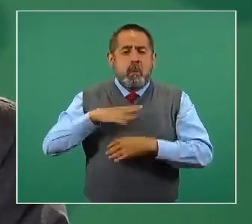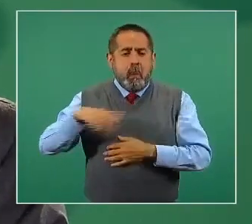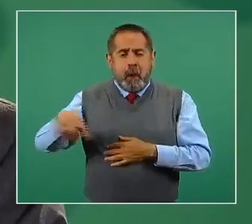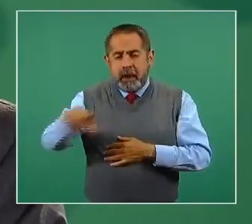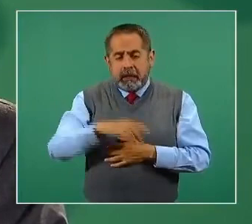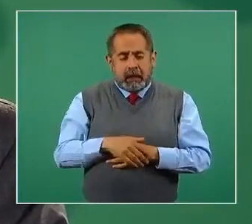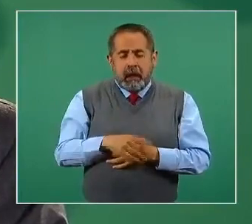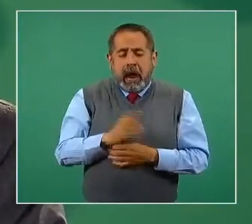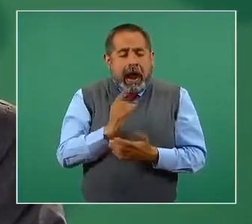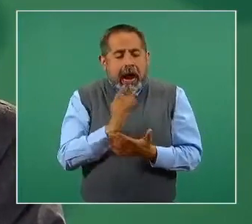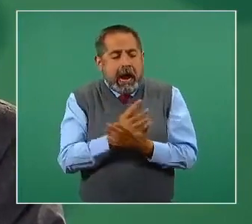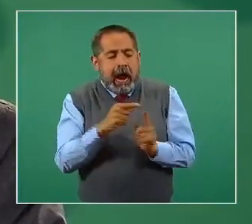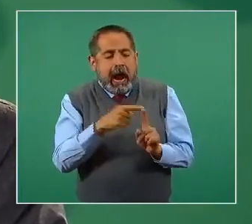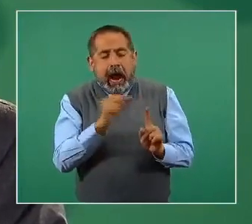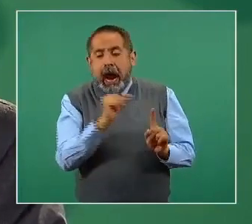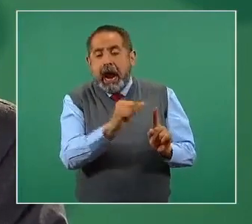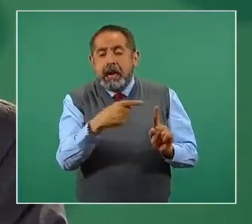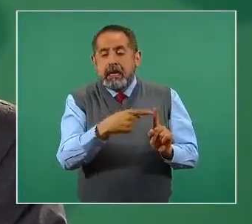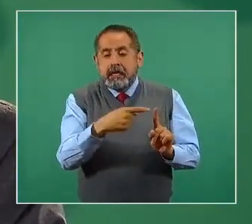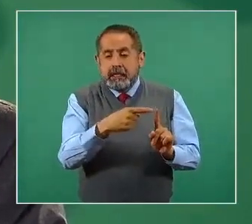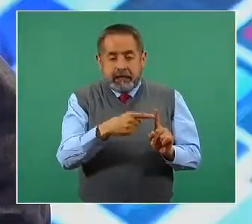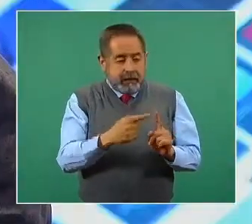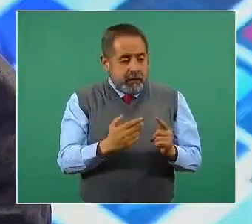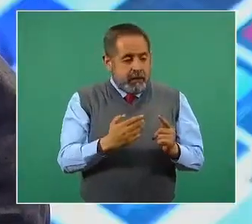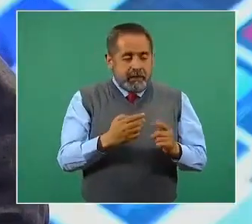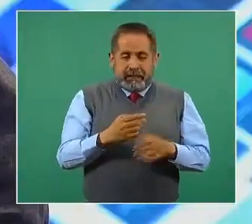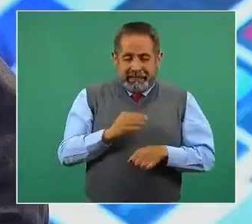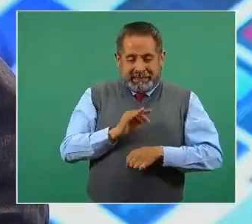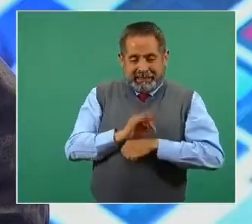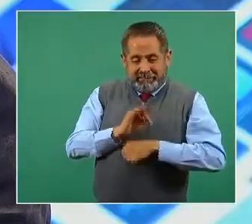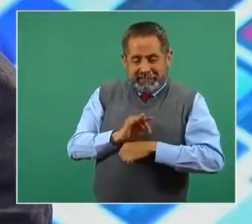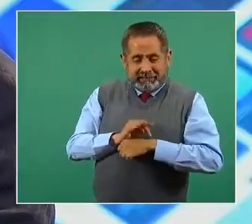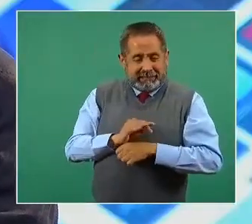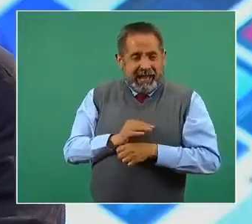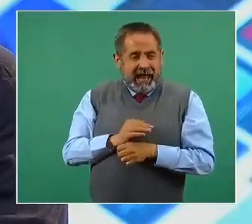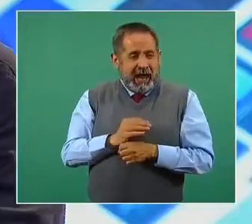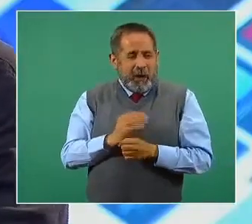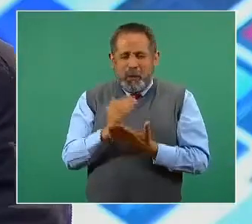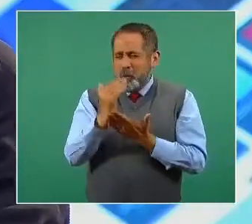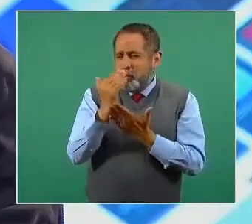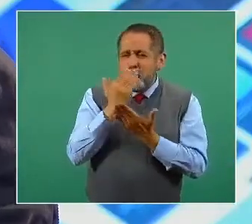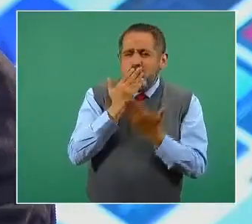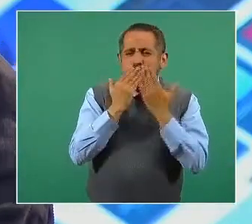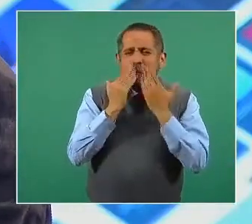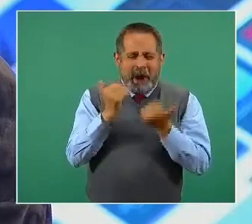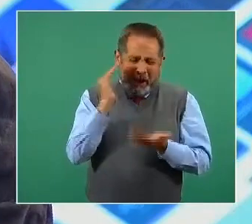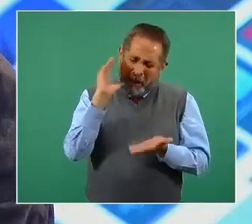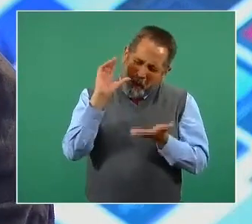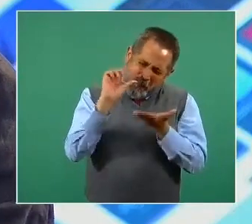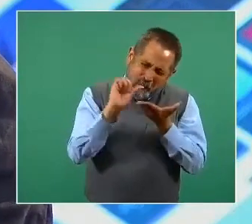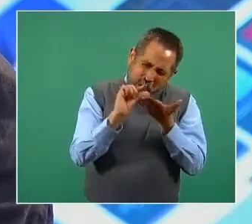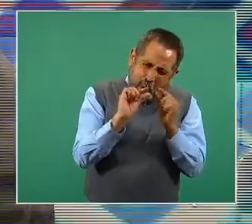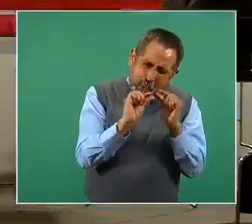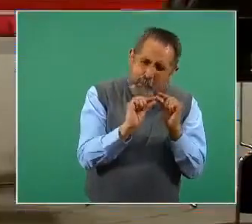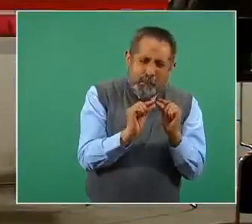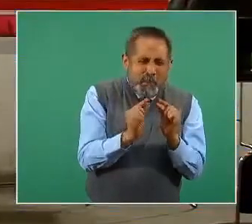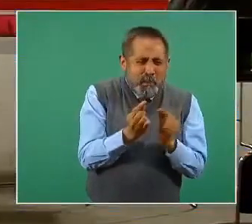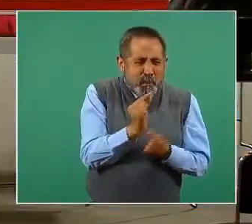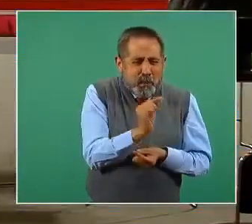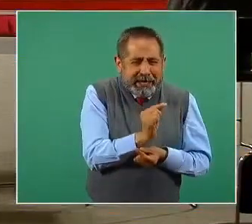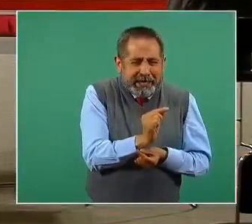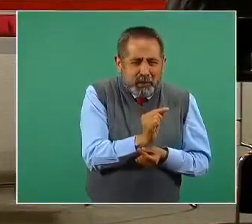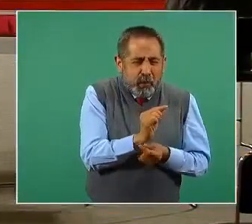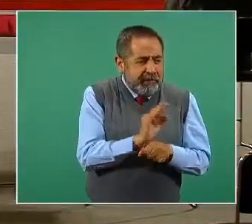casi exclusiva a personas que tienen inmunosupresión grave, que tienen las defensas muy bajas.